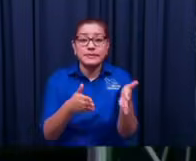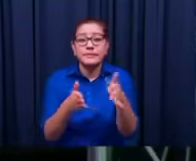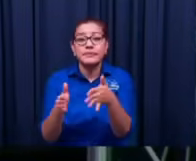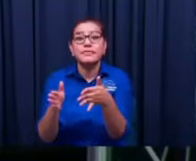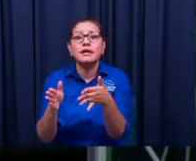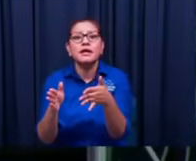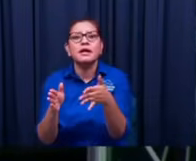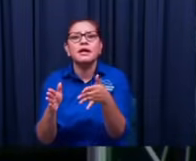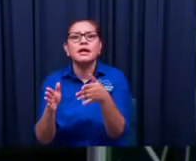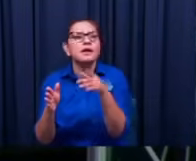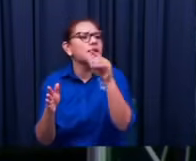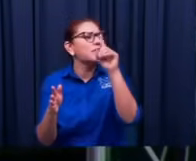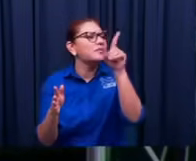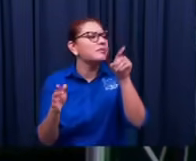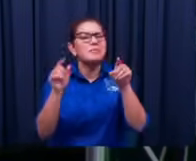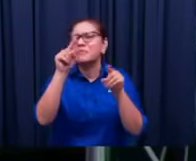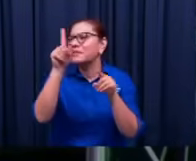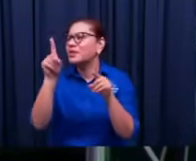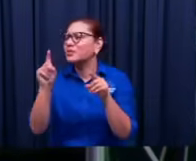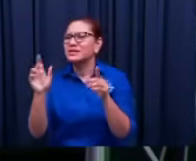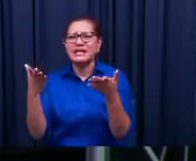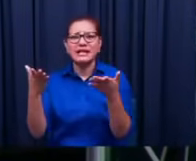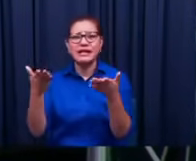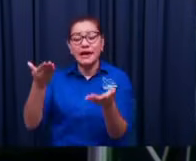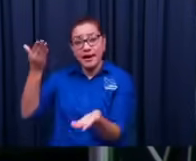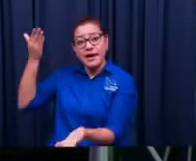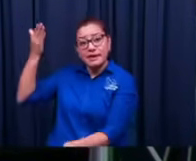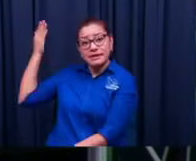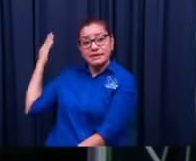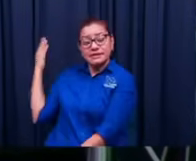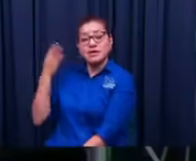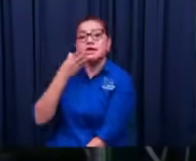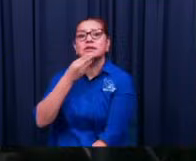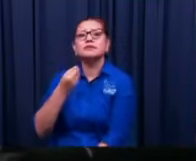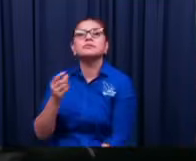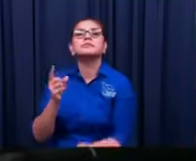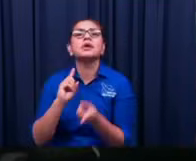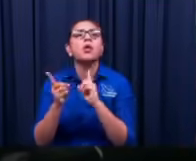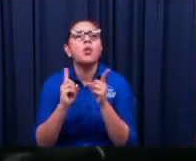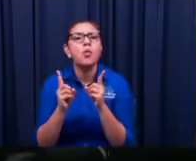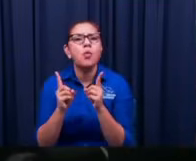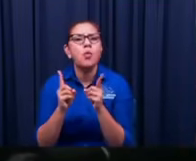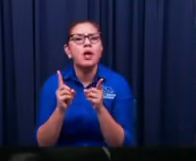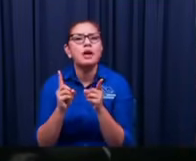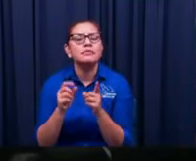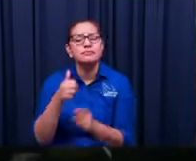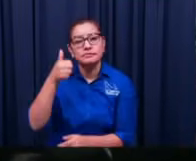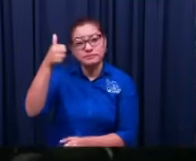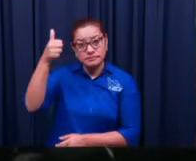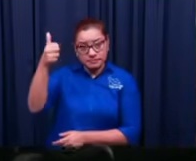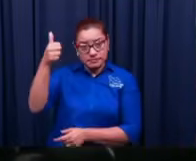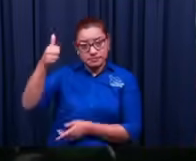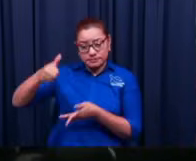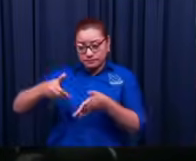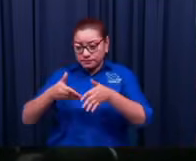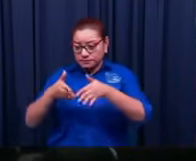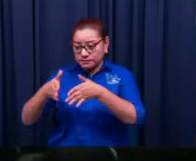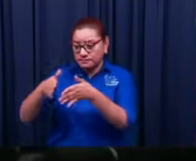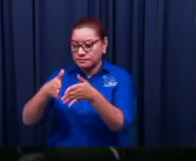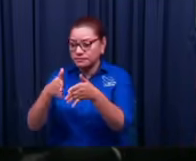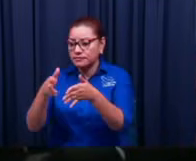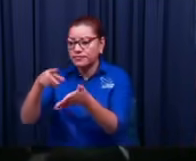y preguntad por las sendas antiguas. ¿Cuál es el buen camino? Y andad por